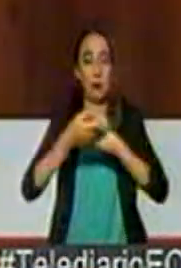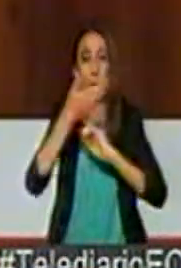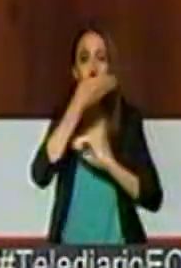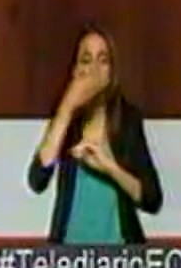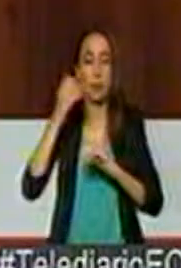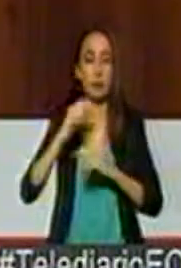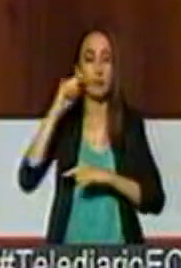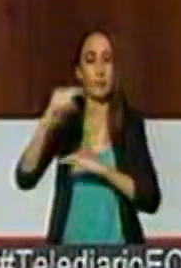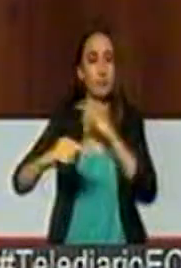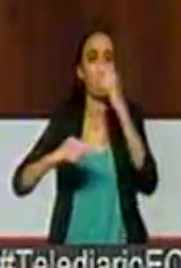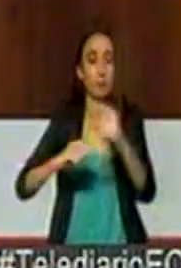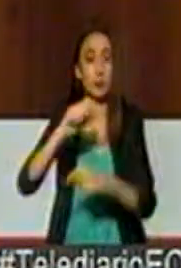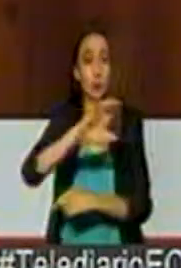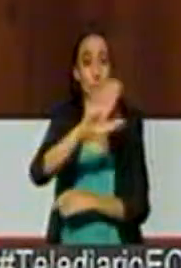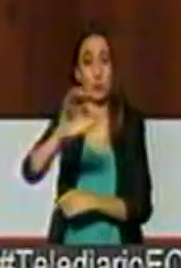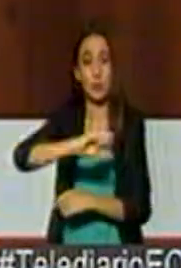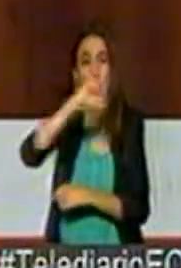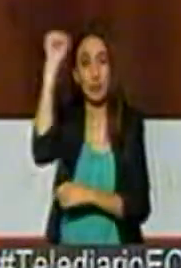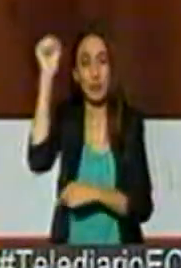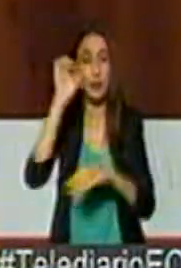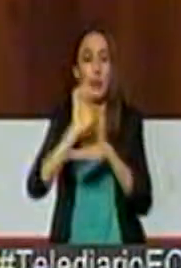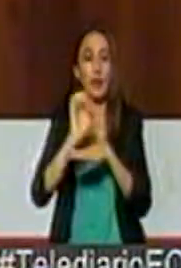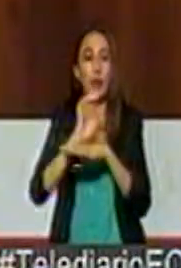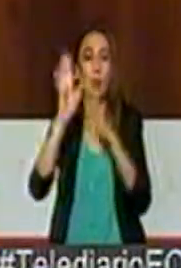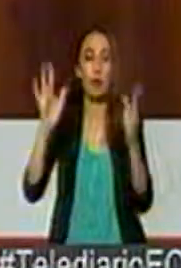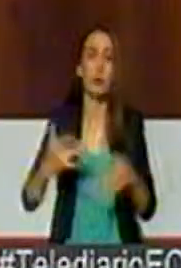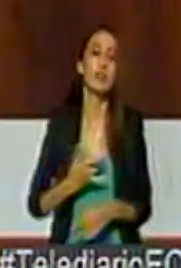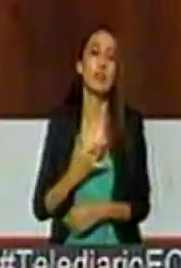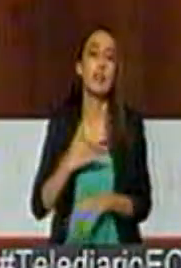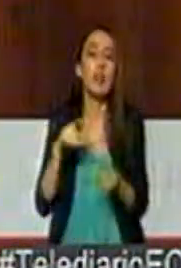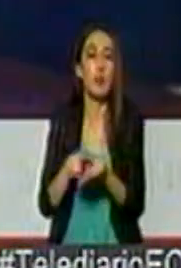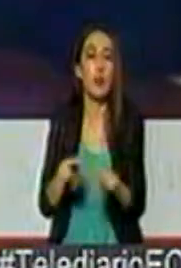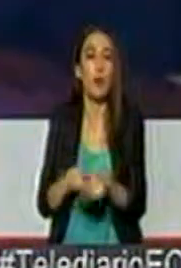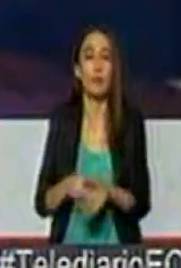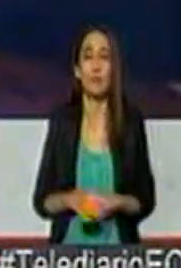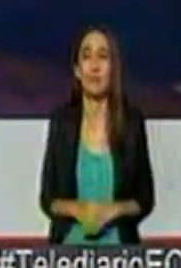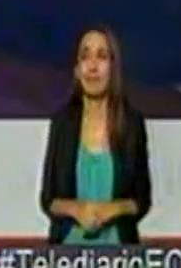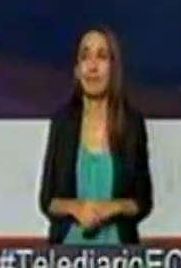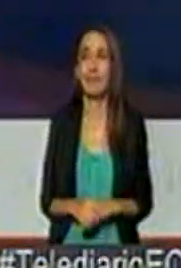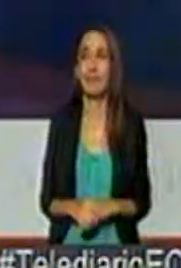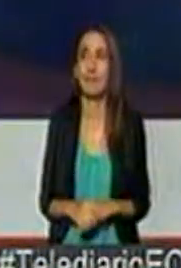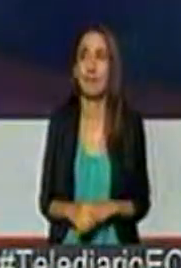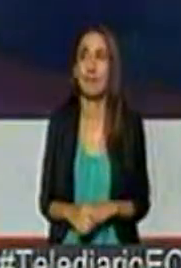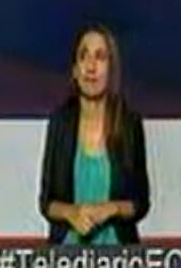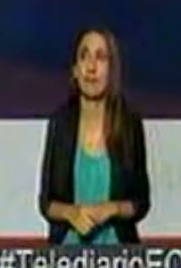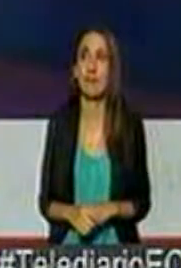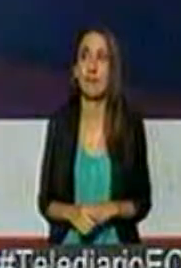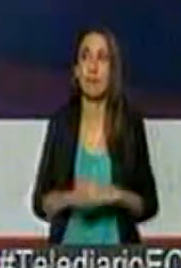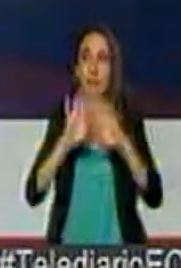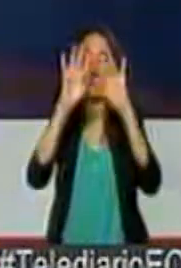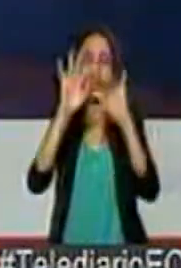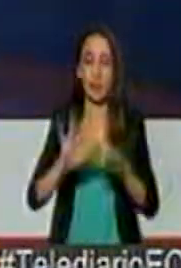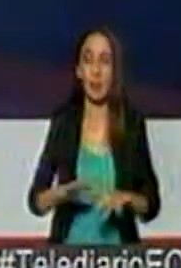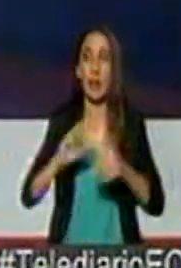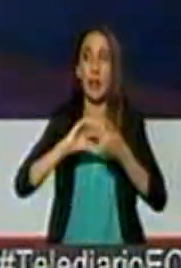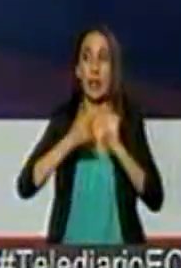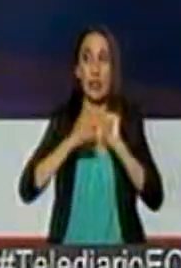cada triunfo de ustedes es un triunfo que cada ecuatoriano lo siente como propio. La Secretaría del Deporte invirtió más